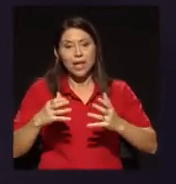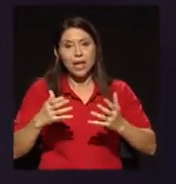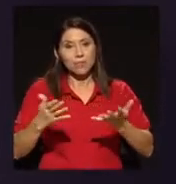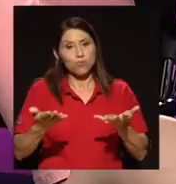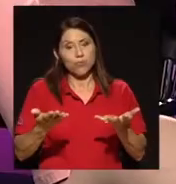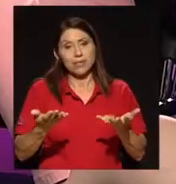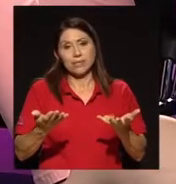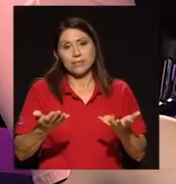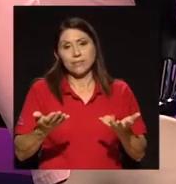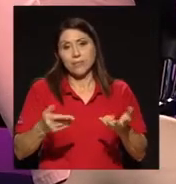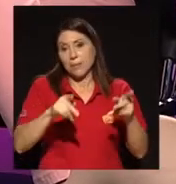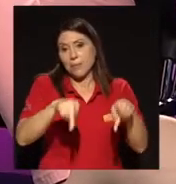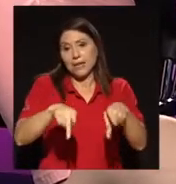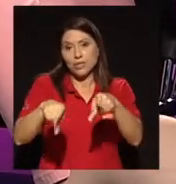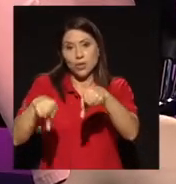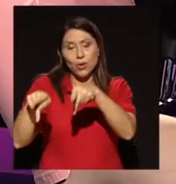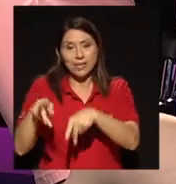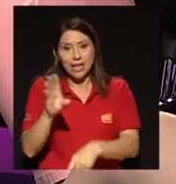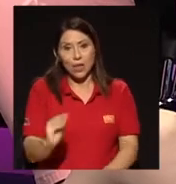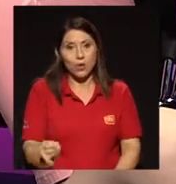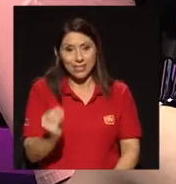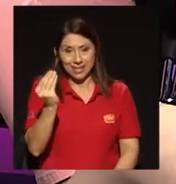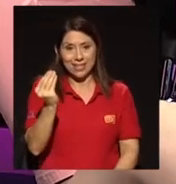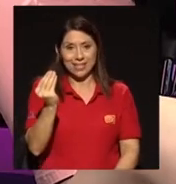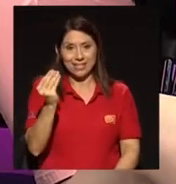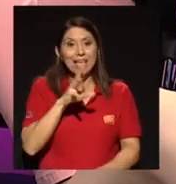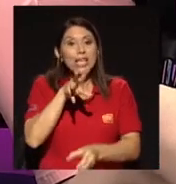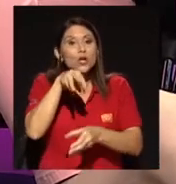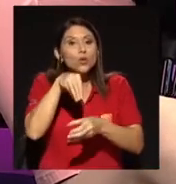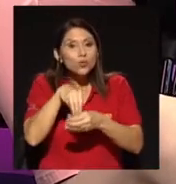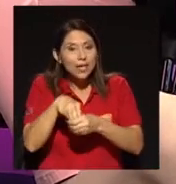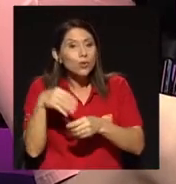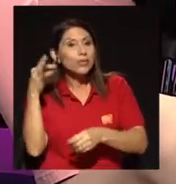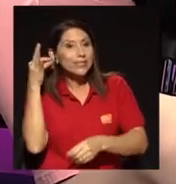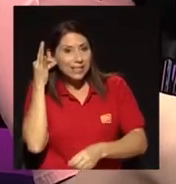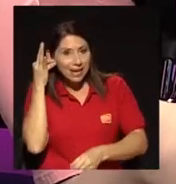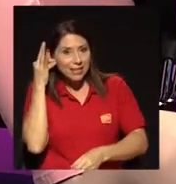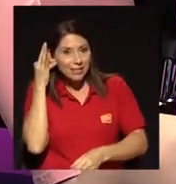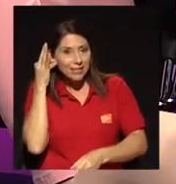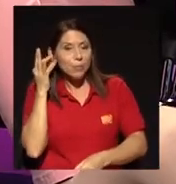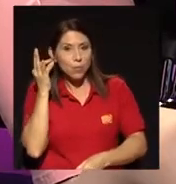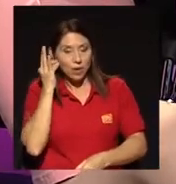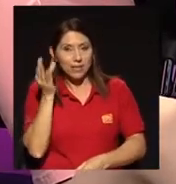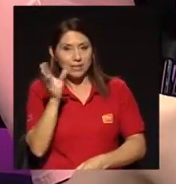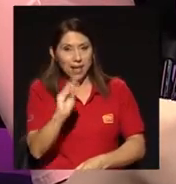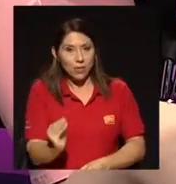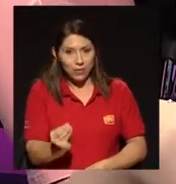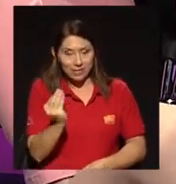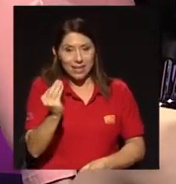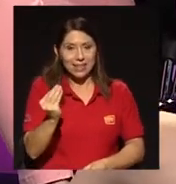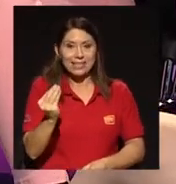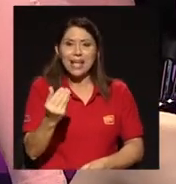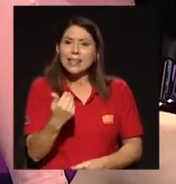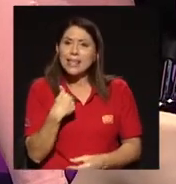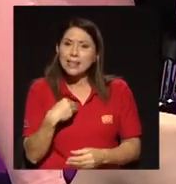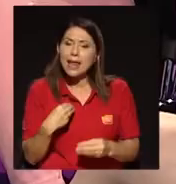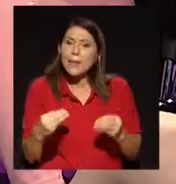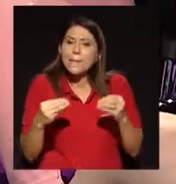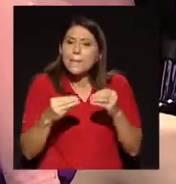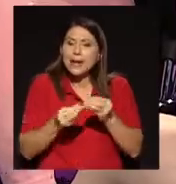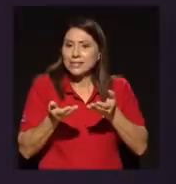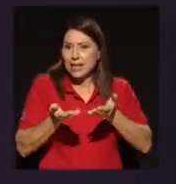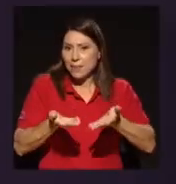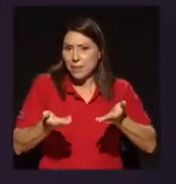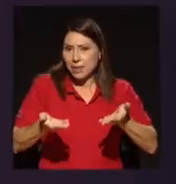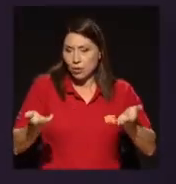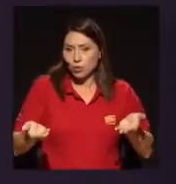pues tendrían las personas adolescentes, incluyendo las chicas, las mujeres adolescentes, pues un poquito más de elementos, ¿verdad?, un